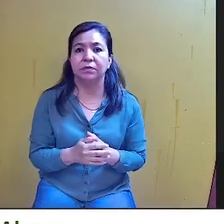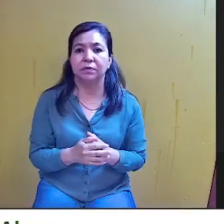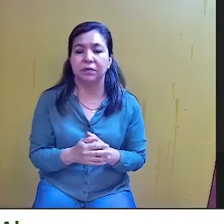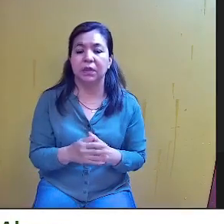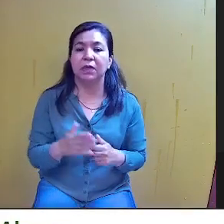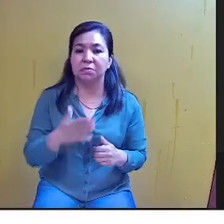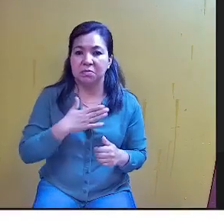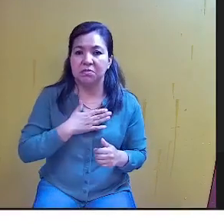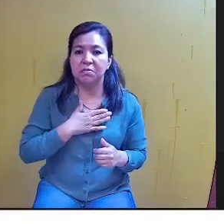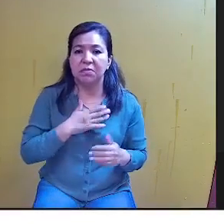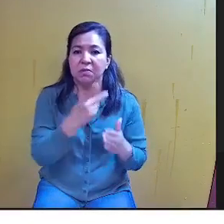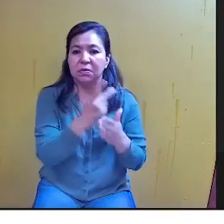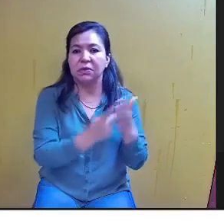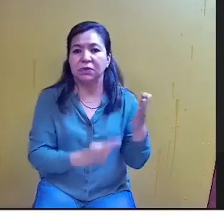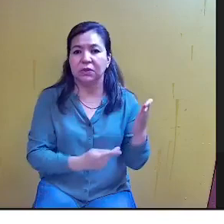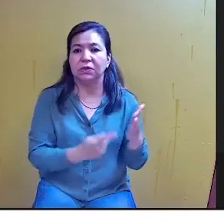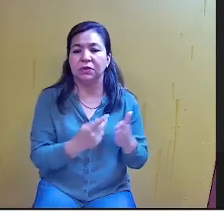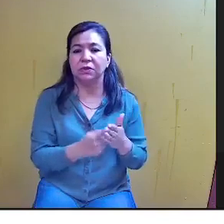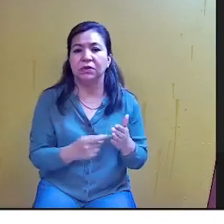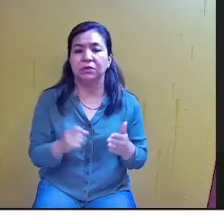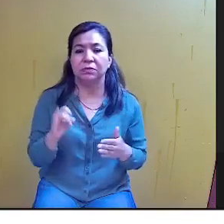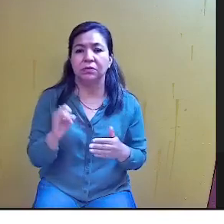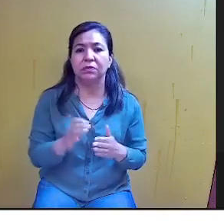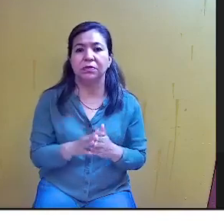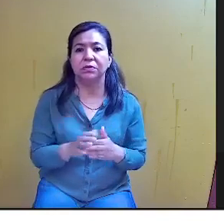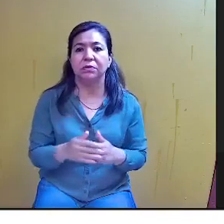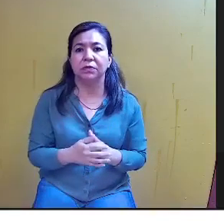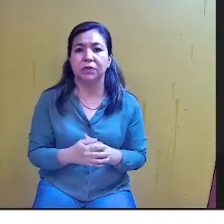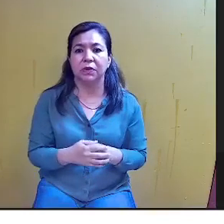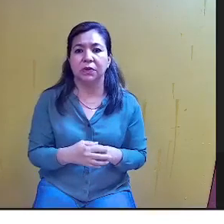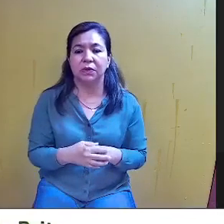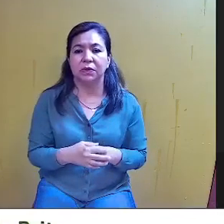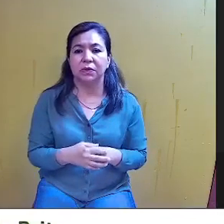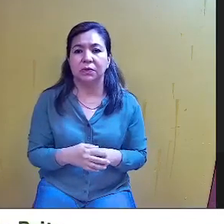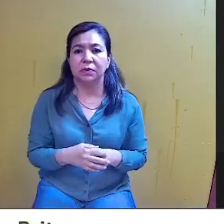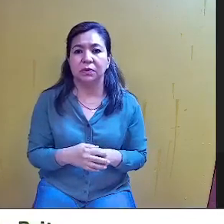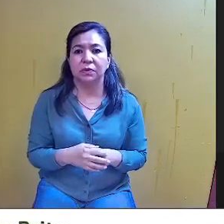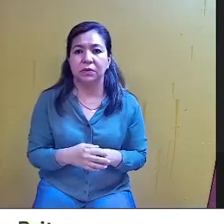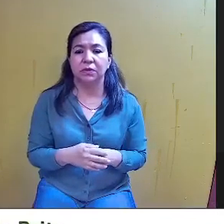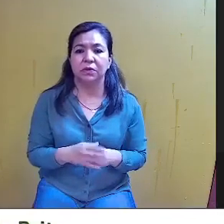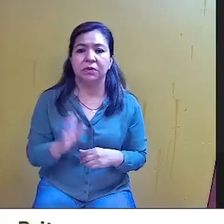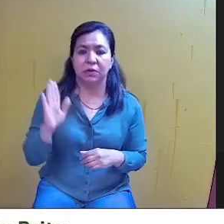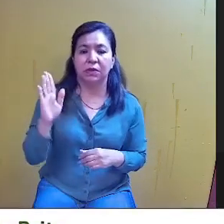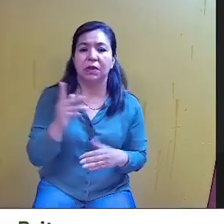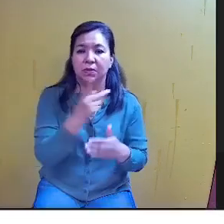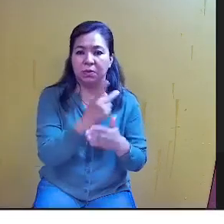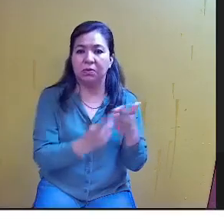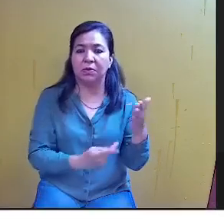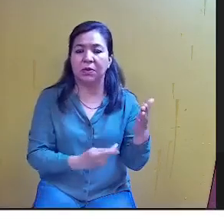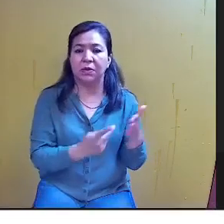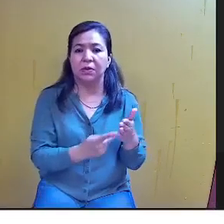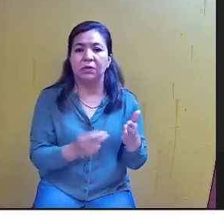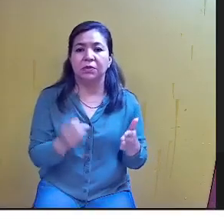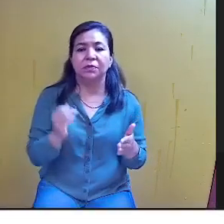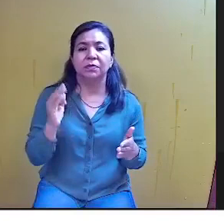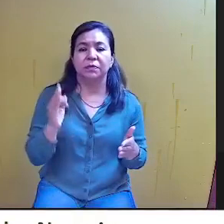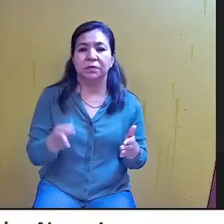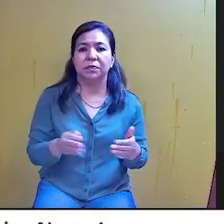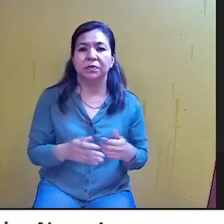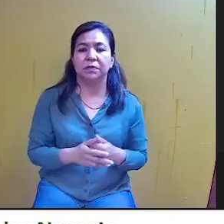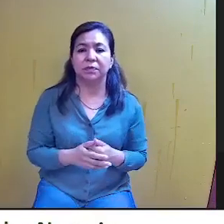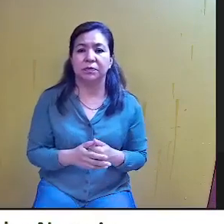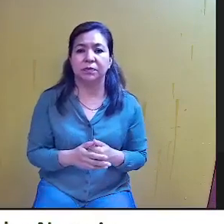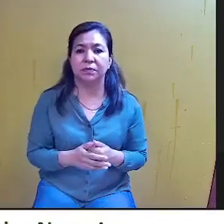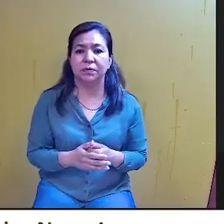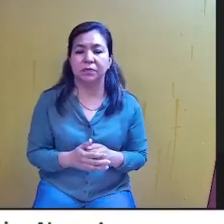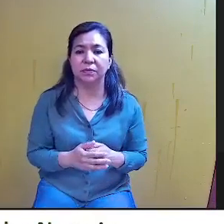proyecto. Gracias, magistrada. Magistrada presidenta, Hilda Rosa Delgado Brito. A favor del proyecto. Gracias, magistrada. Magistrada